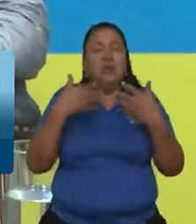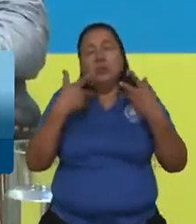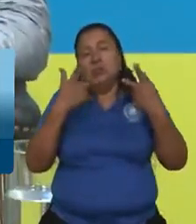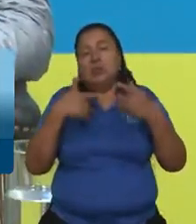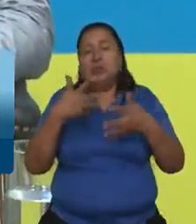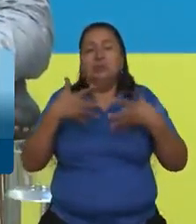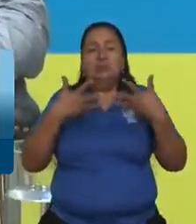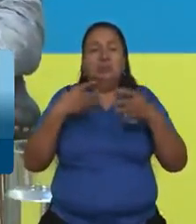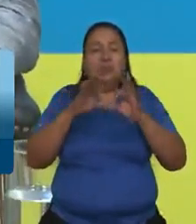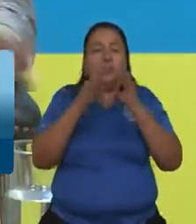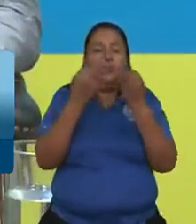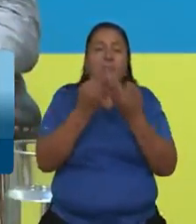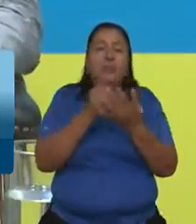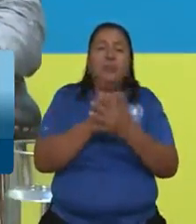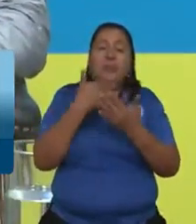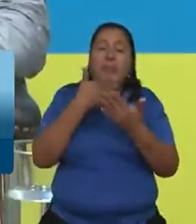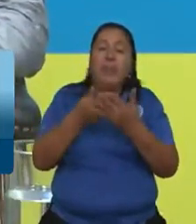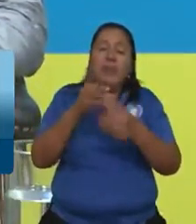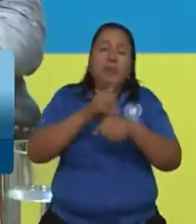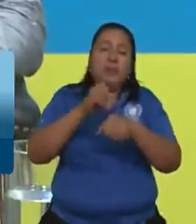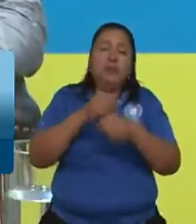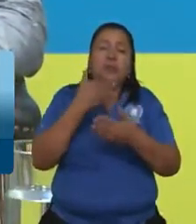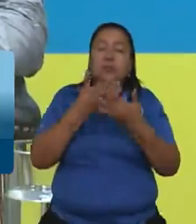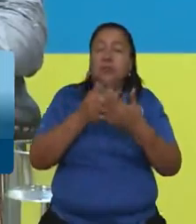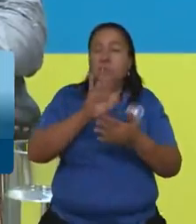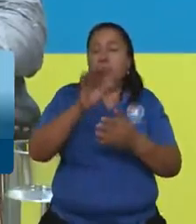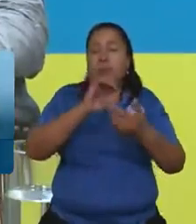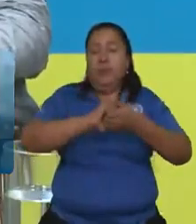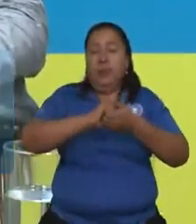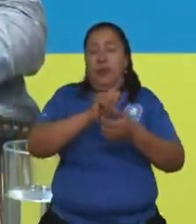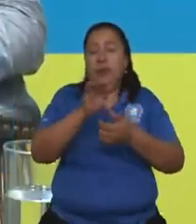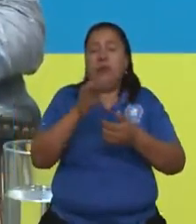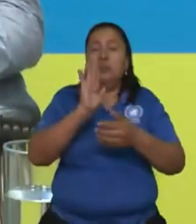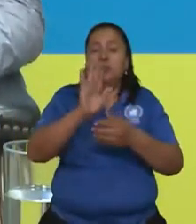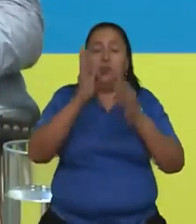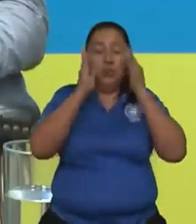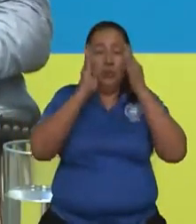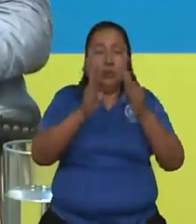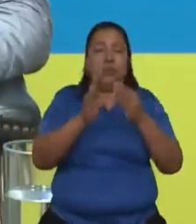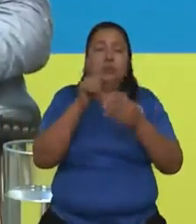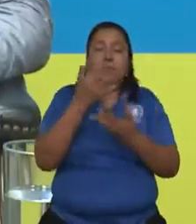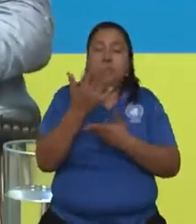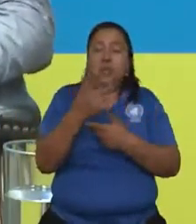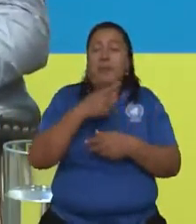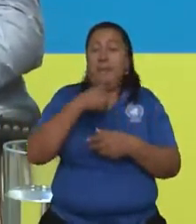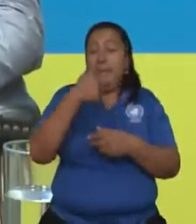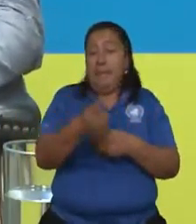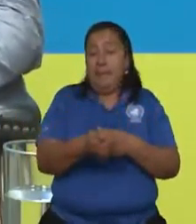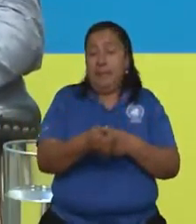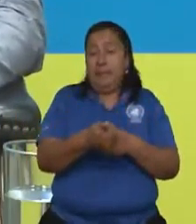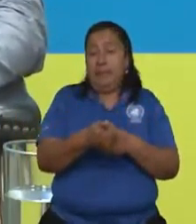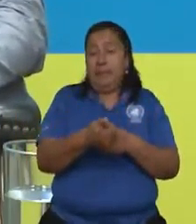al balneario a pasarla pues de una manera bien con la familia,